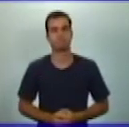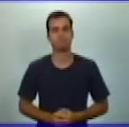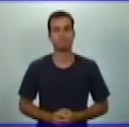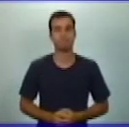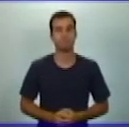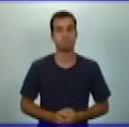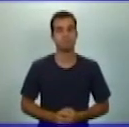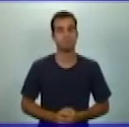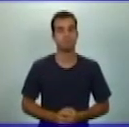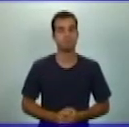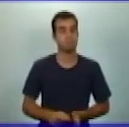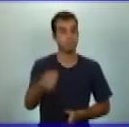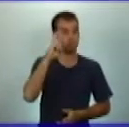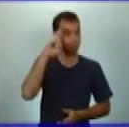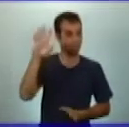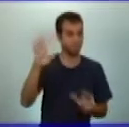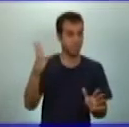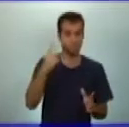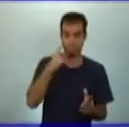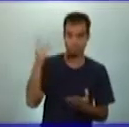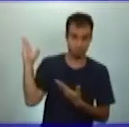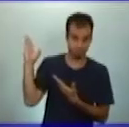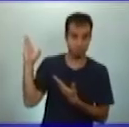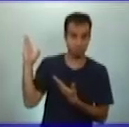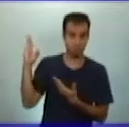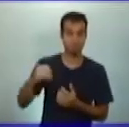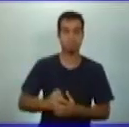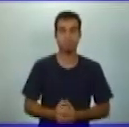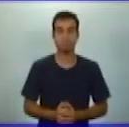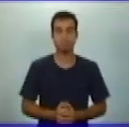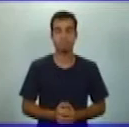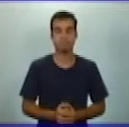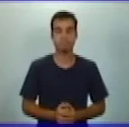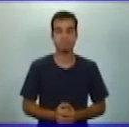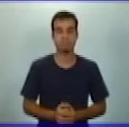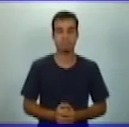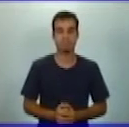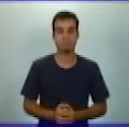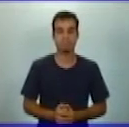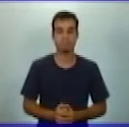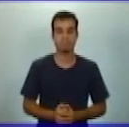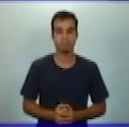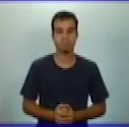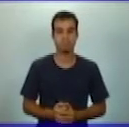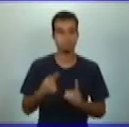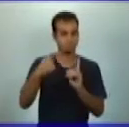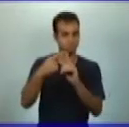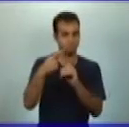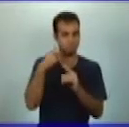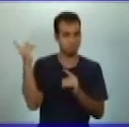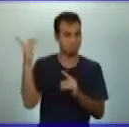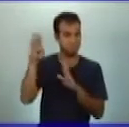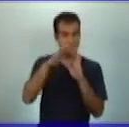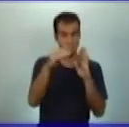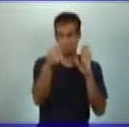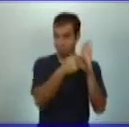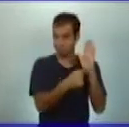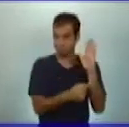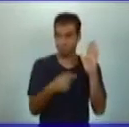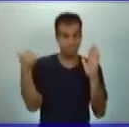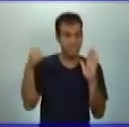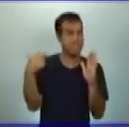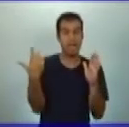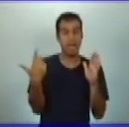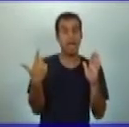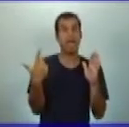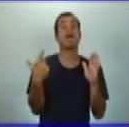Como ustedes recuerdan, es un gas incoloro, inodoro e insípido. Recuerden que estas propiedades lo que significa